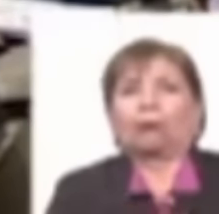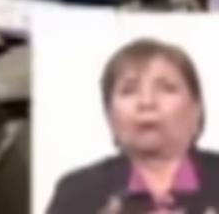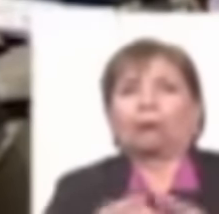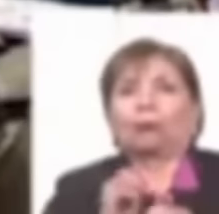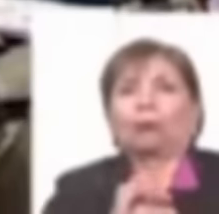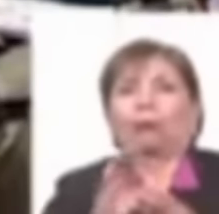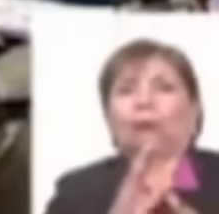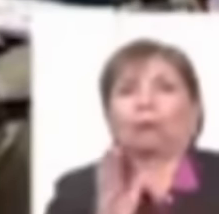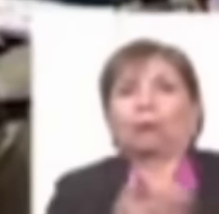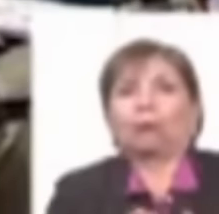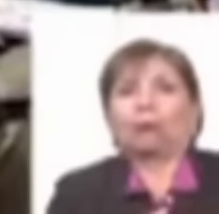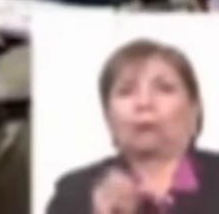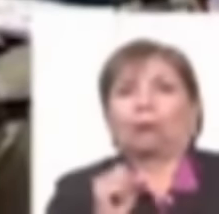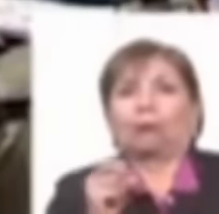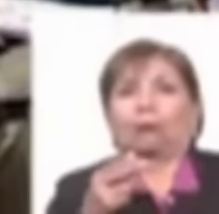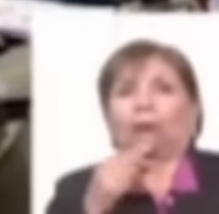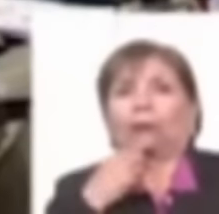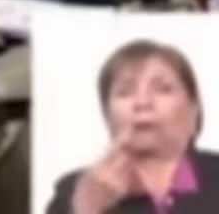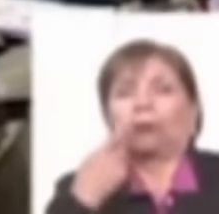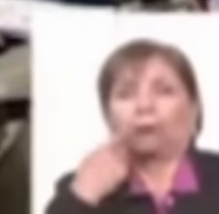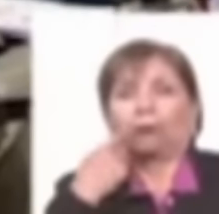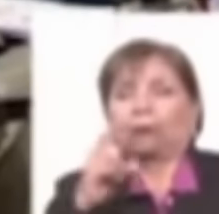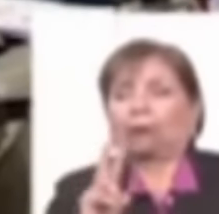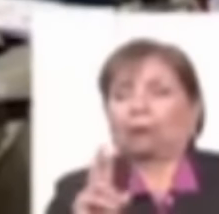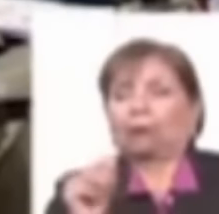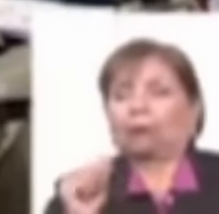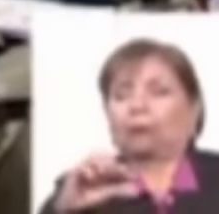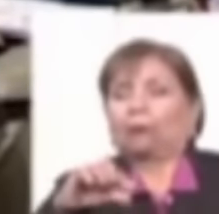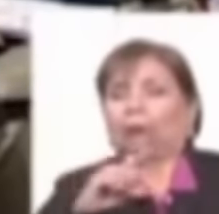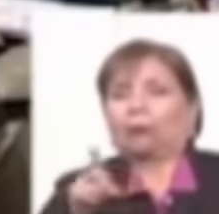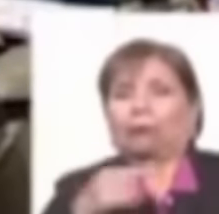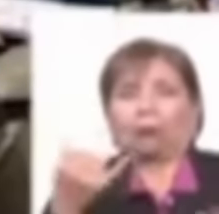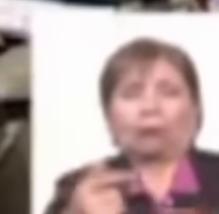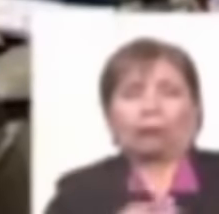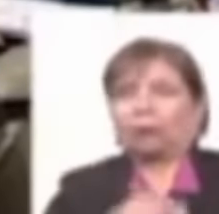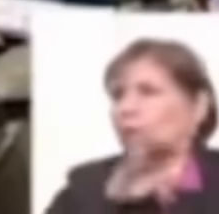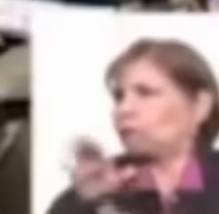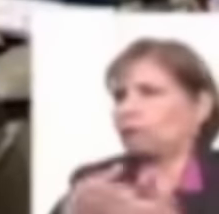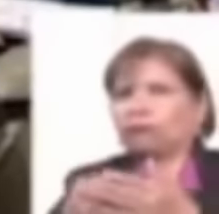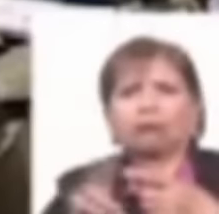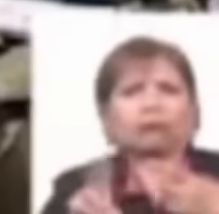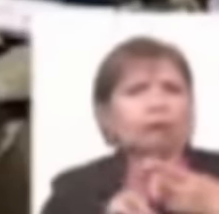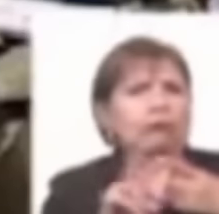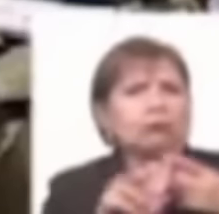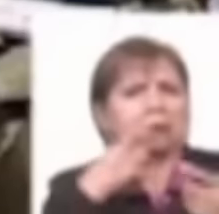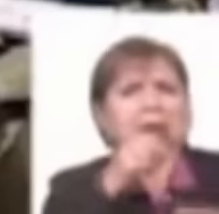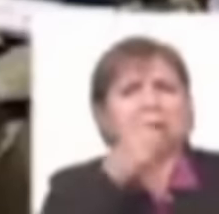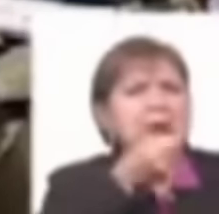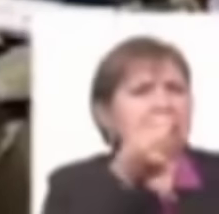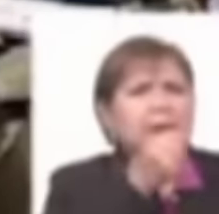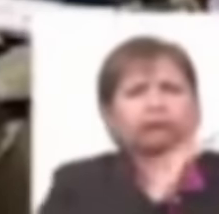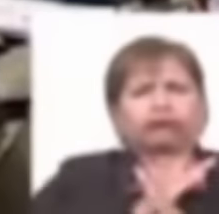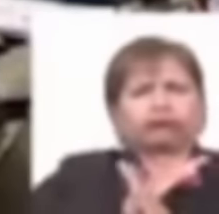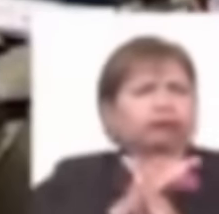show, cual road show, está el señor Vázquez en todos los canales en este momento, denostando contra el